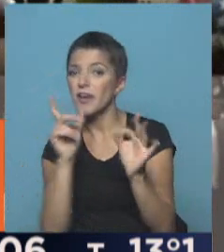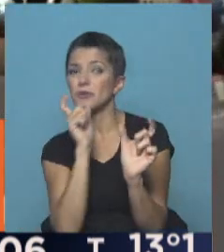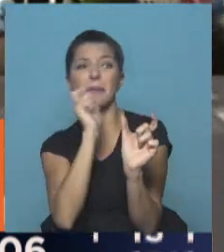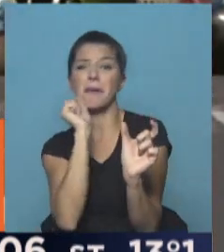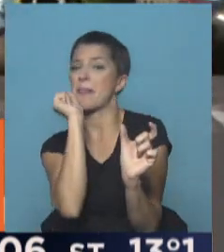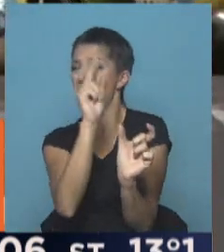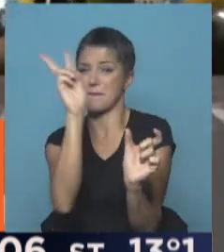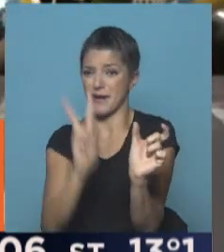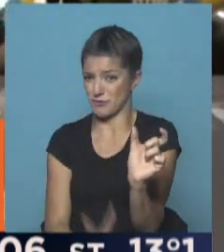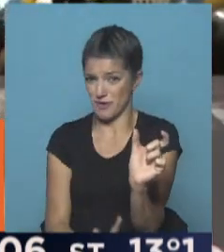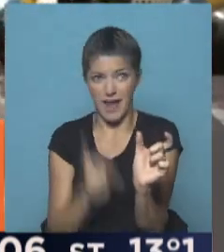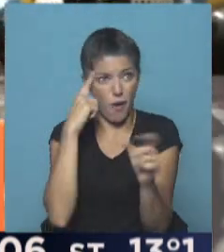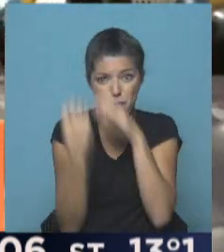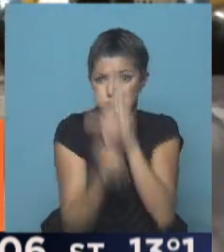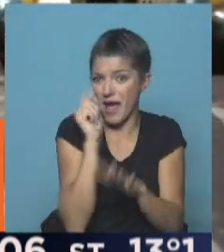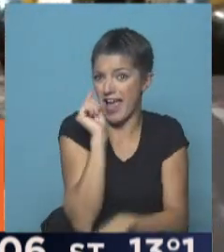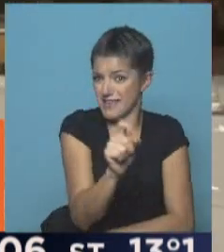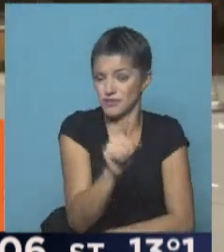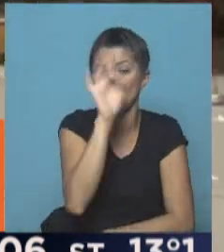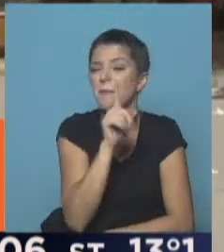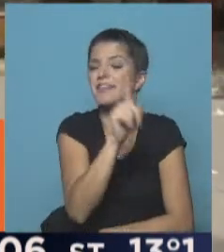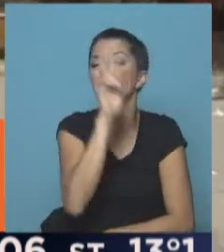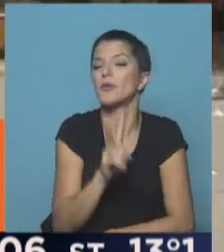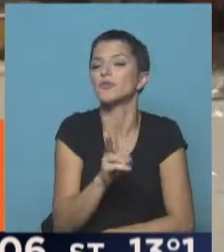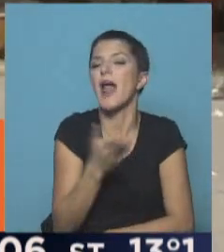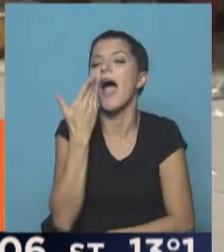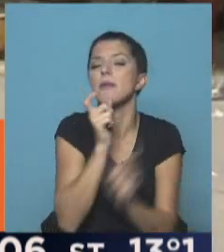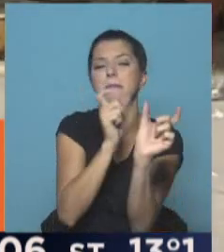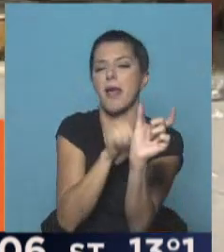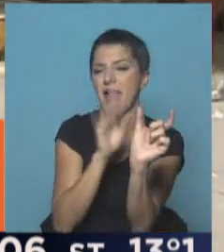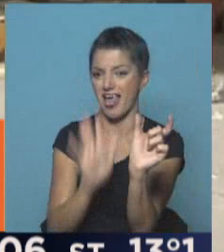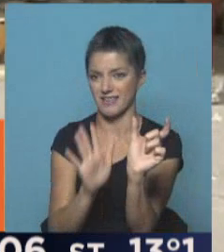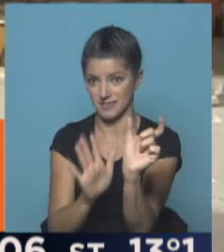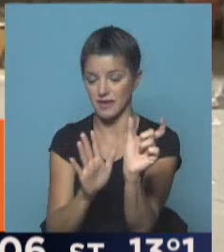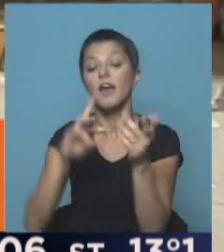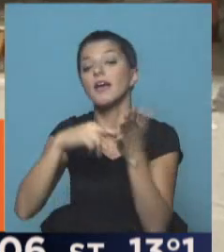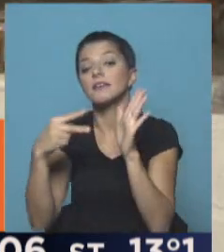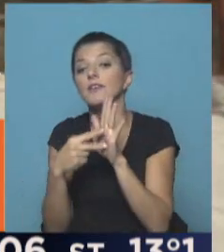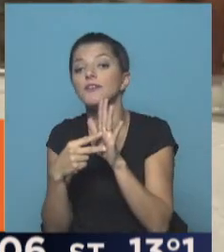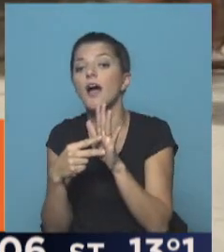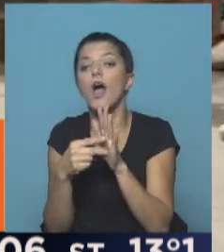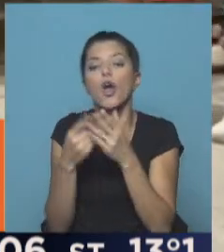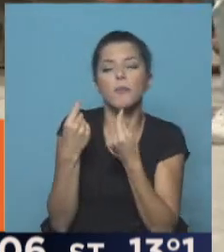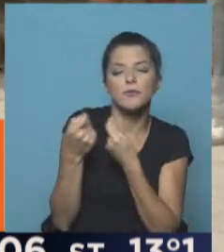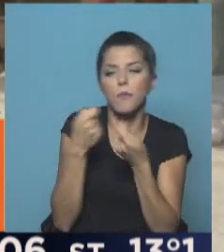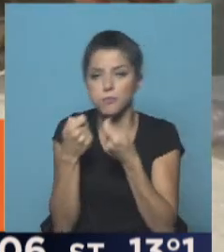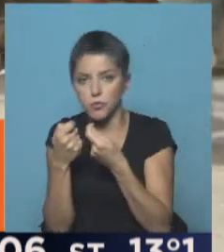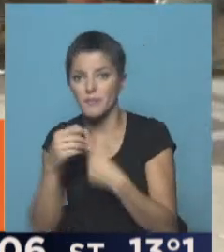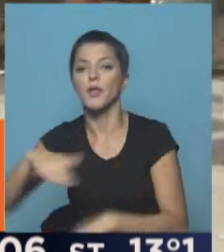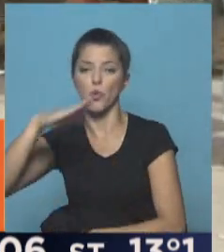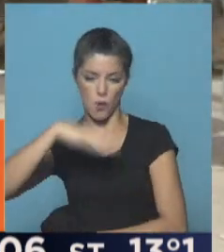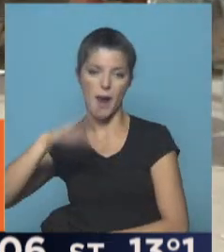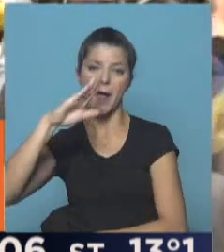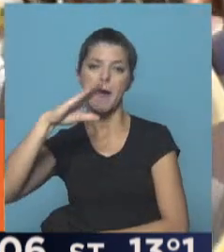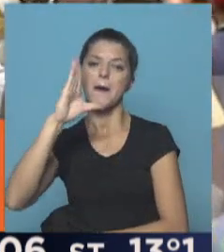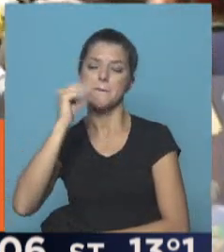venezolano, es decir, originado en Venezuela, es el único lugar donde se utiliza y se refiere a una pequeña hormiguita de esa zona que se llama bachaco, que la conocen